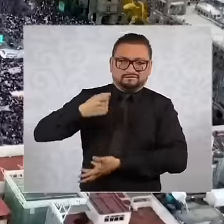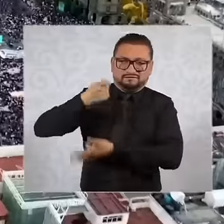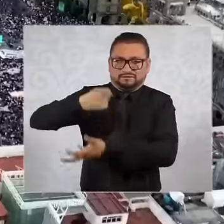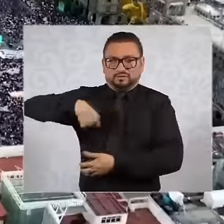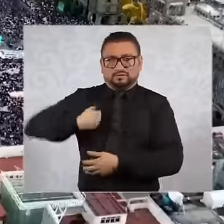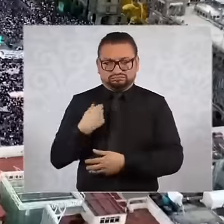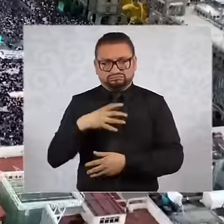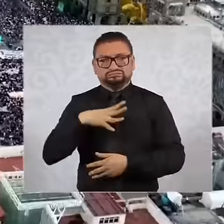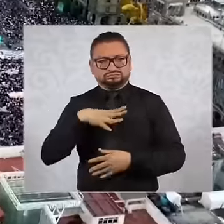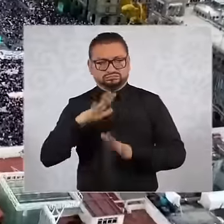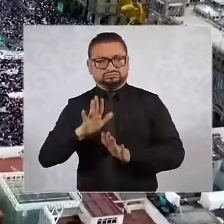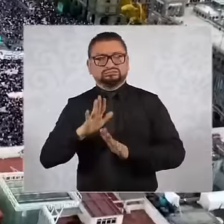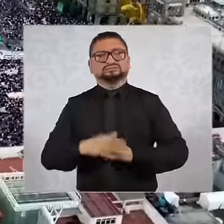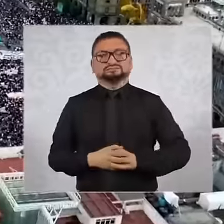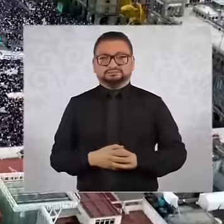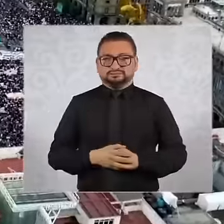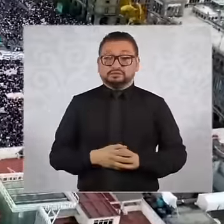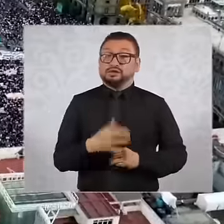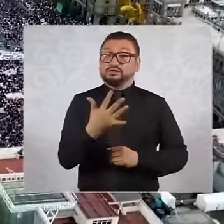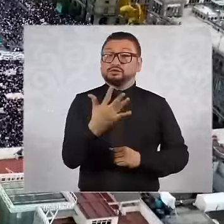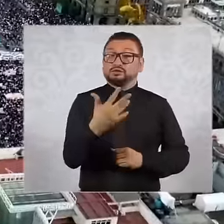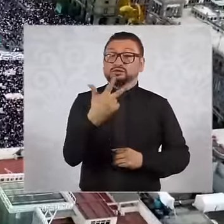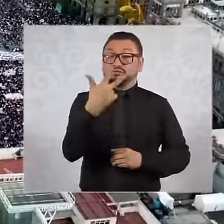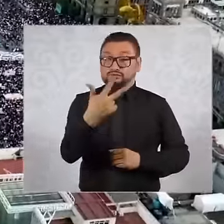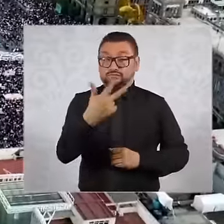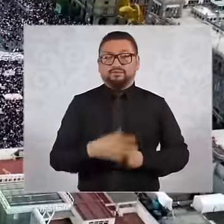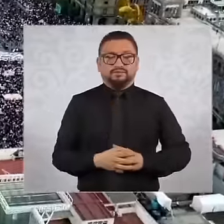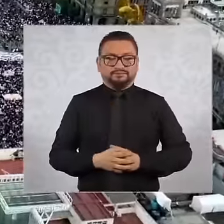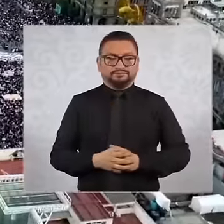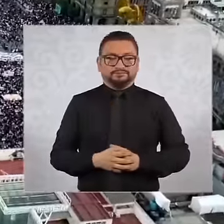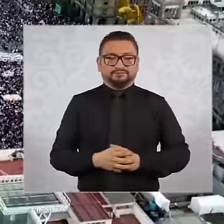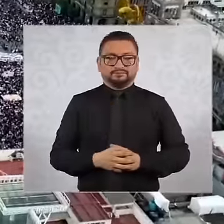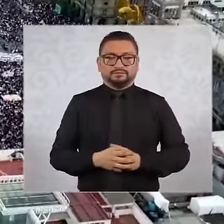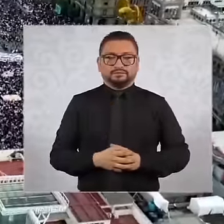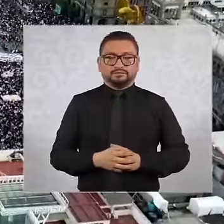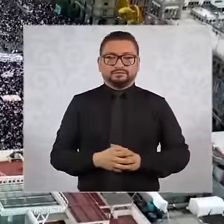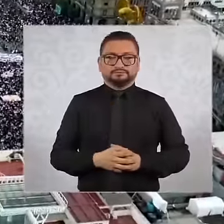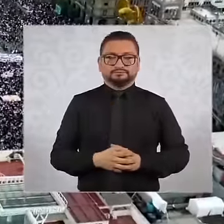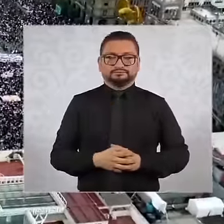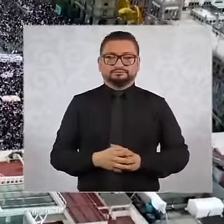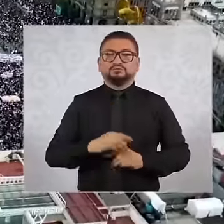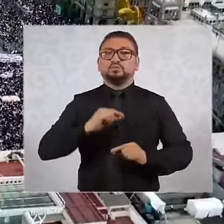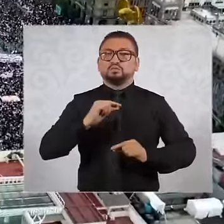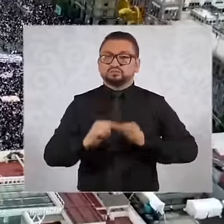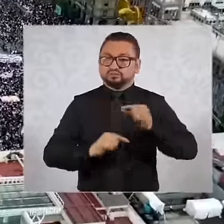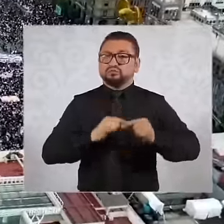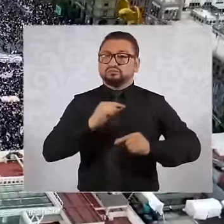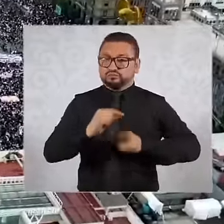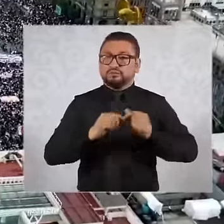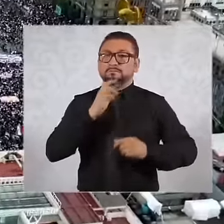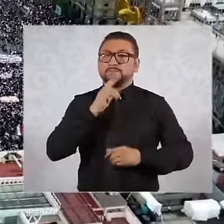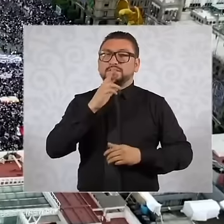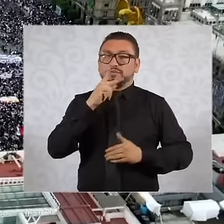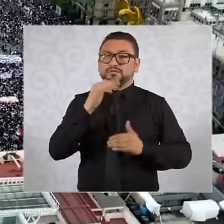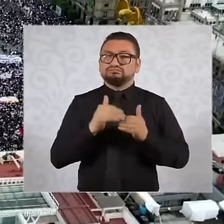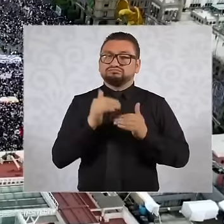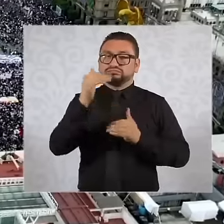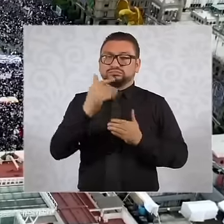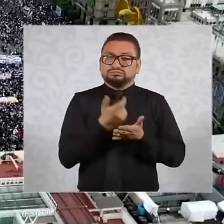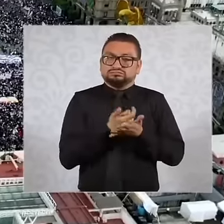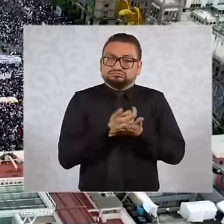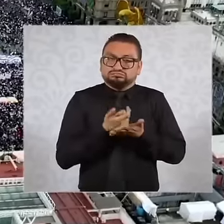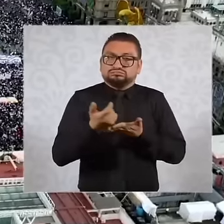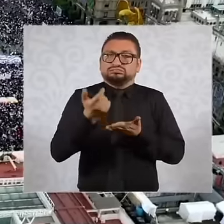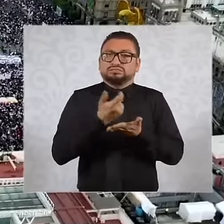Obrador. 58. Vamos a aumentar progresivamente el salario mínimo